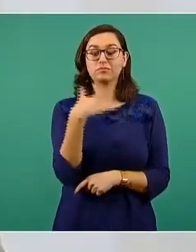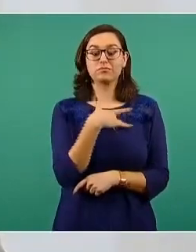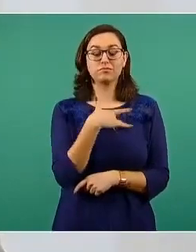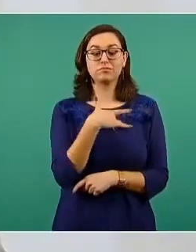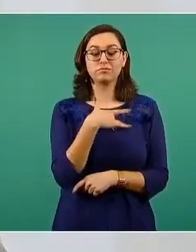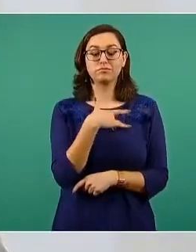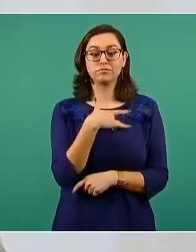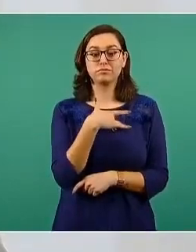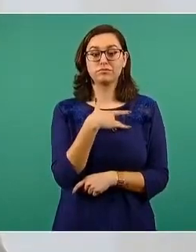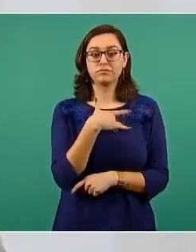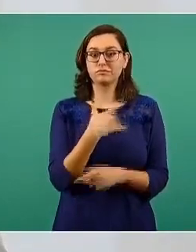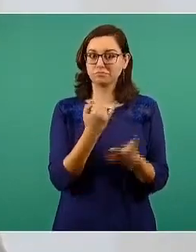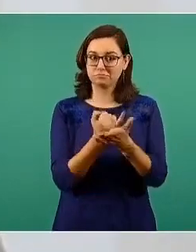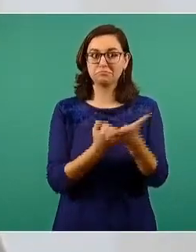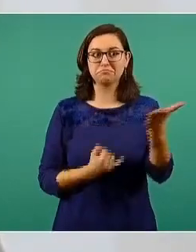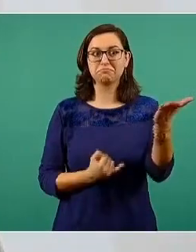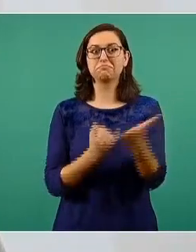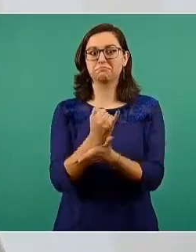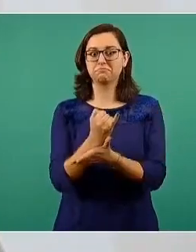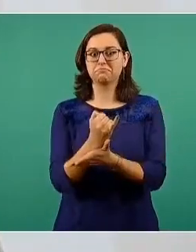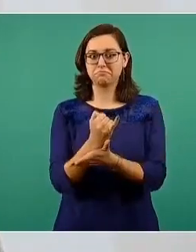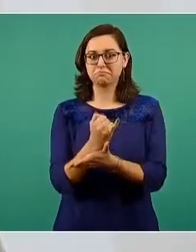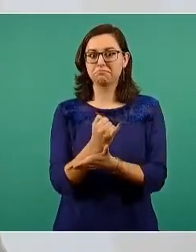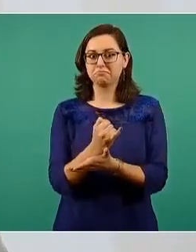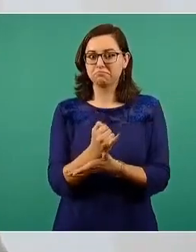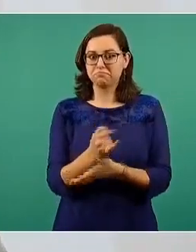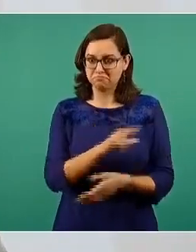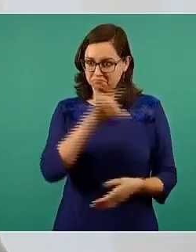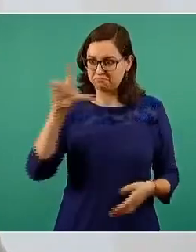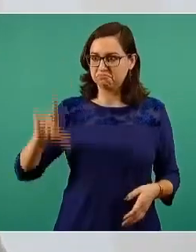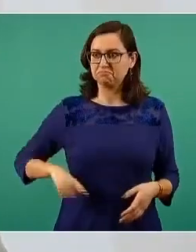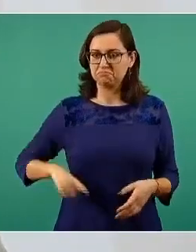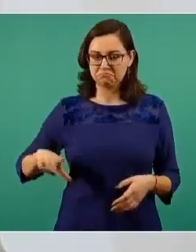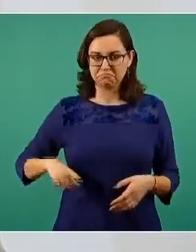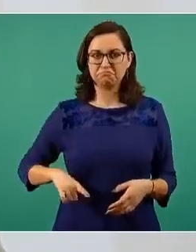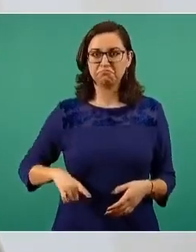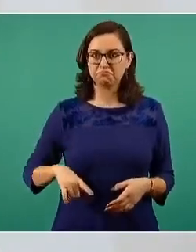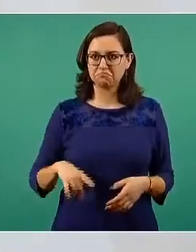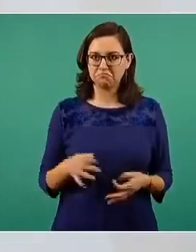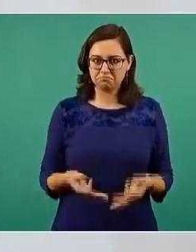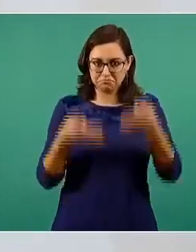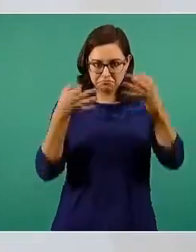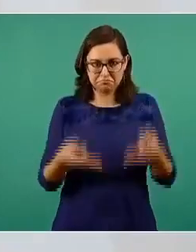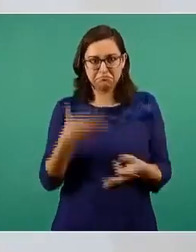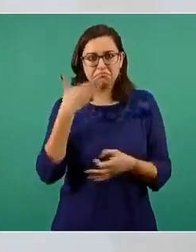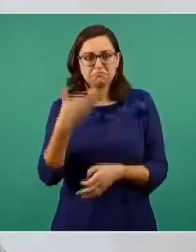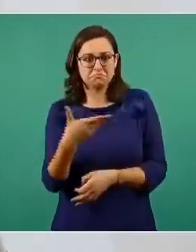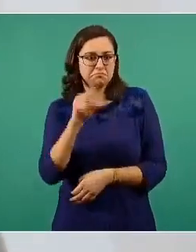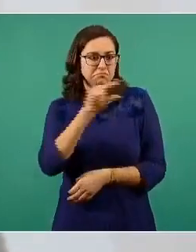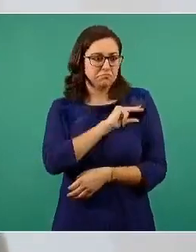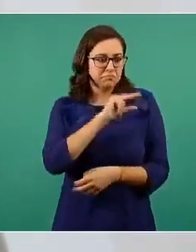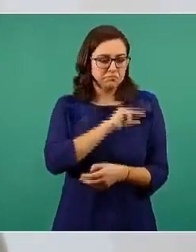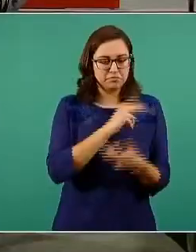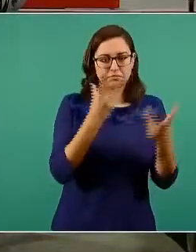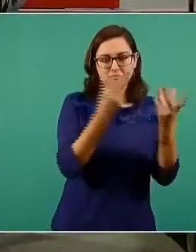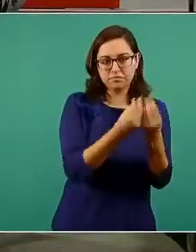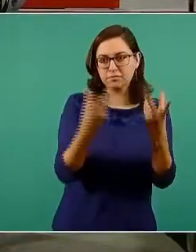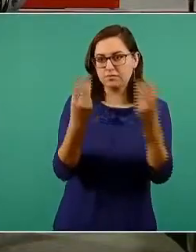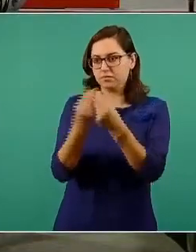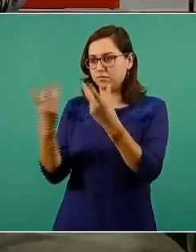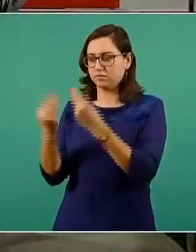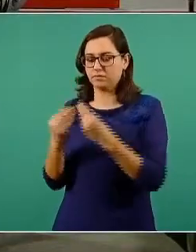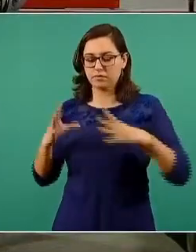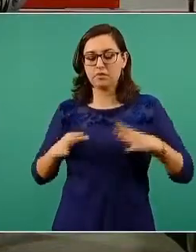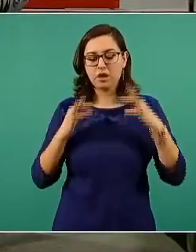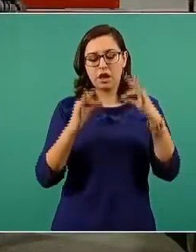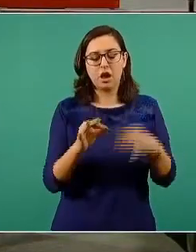sido una decisión de estados presentes que han articulado con el sector privado y con la Fundación